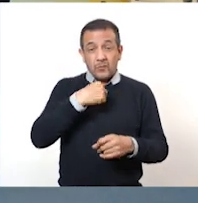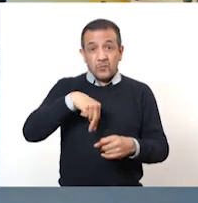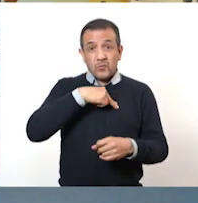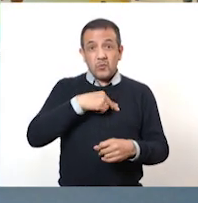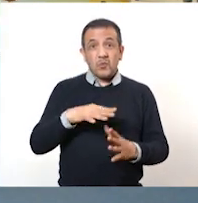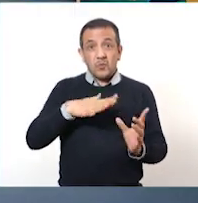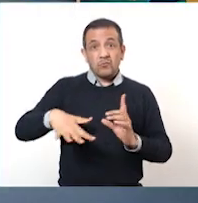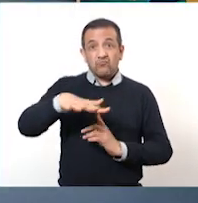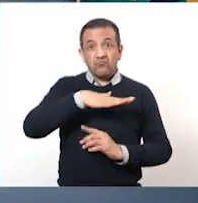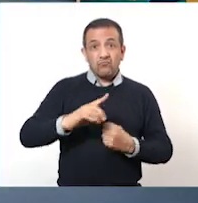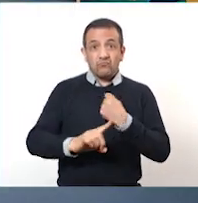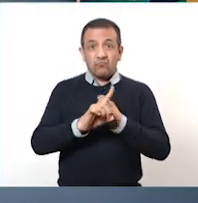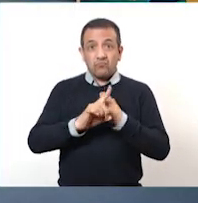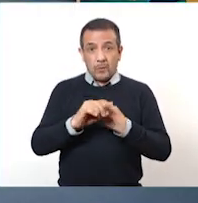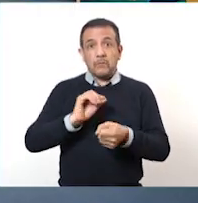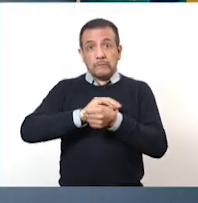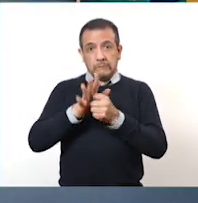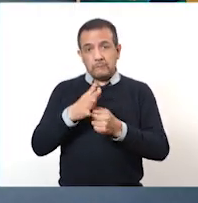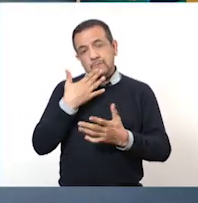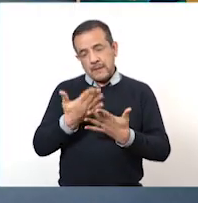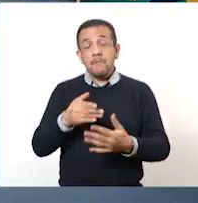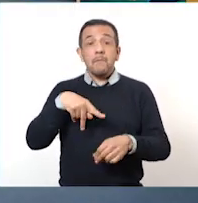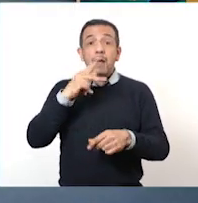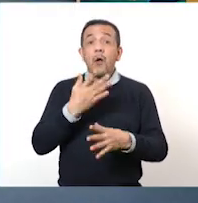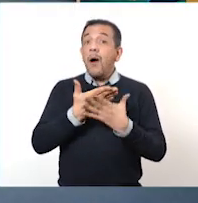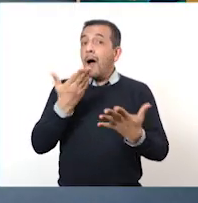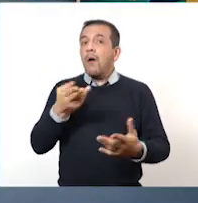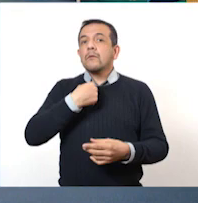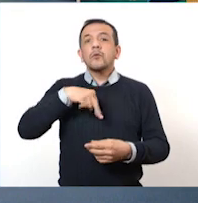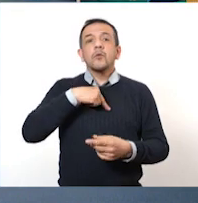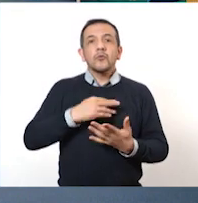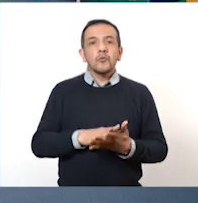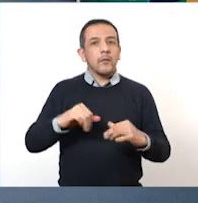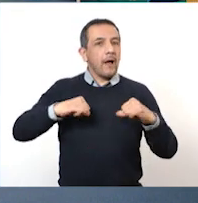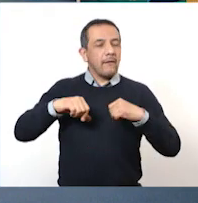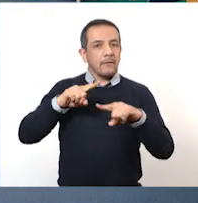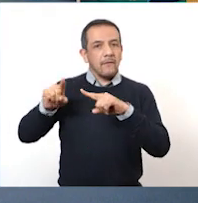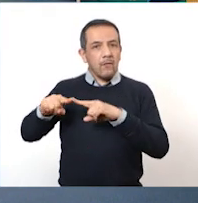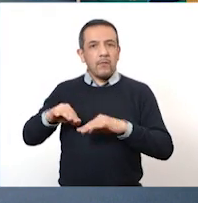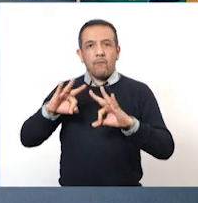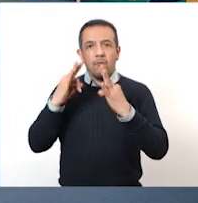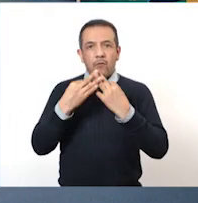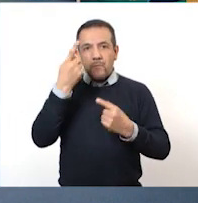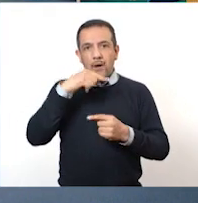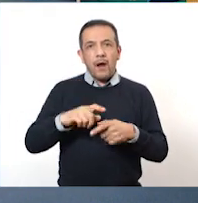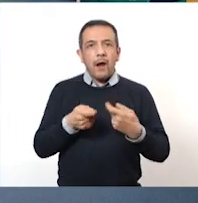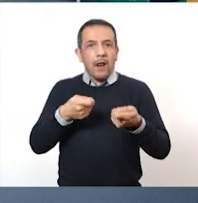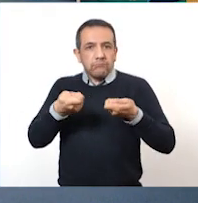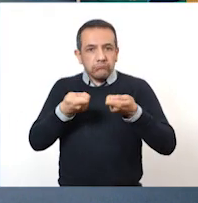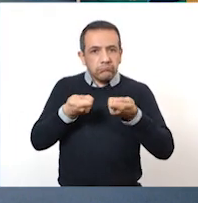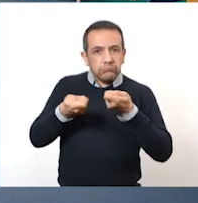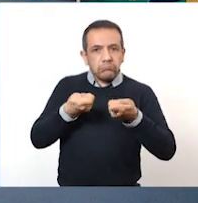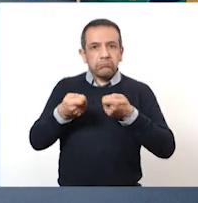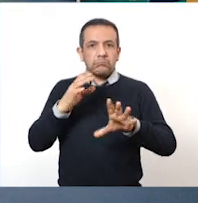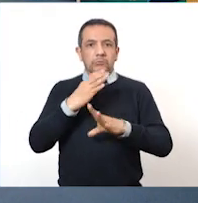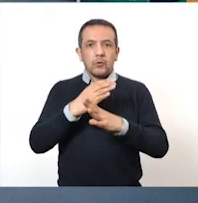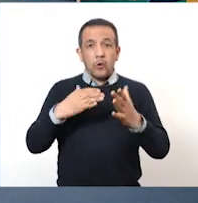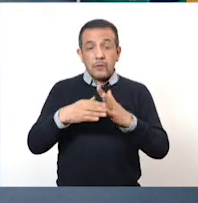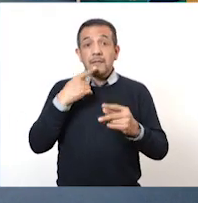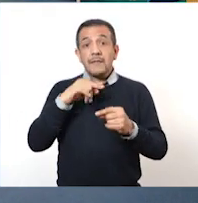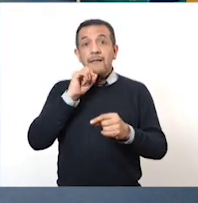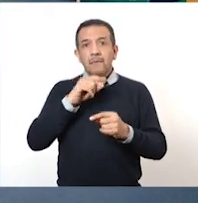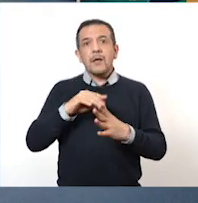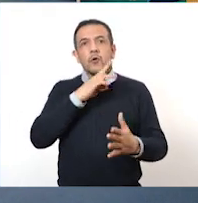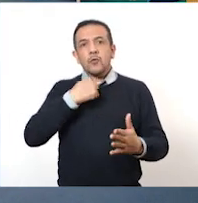que estamos viviendo. Pues bien, el día de hoy vamos a realizar actividades experimentando diferentes formas de manipulación y